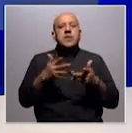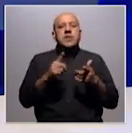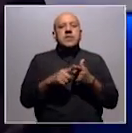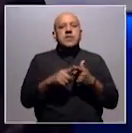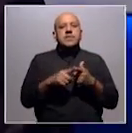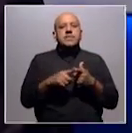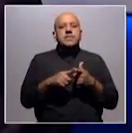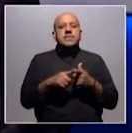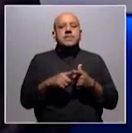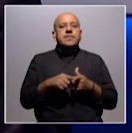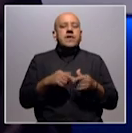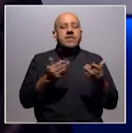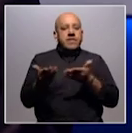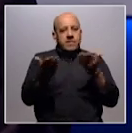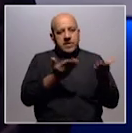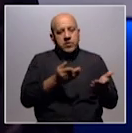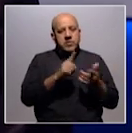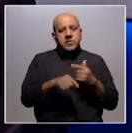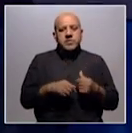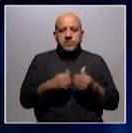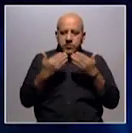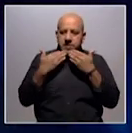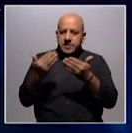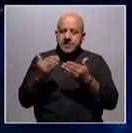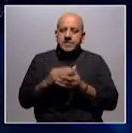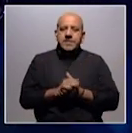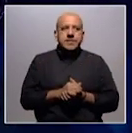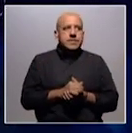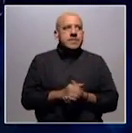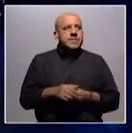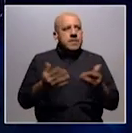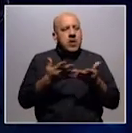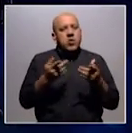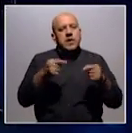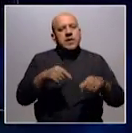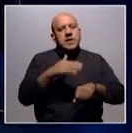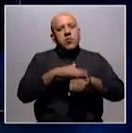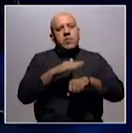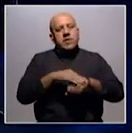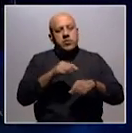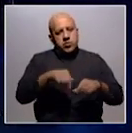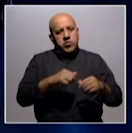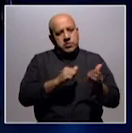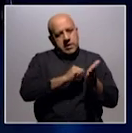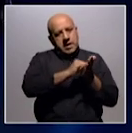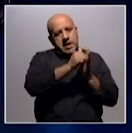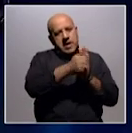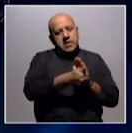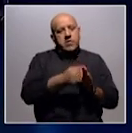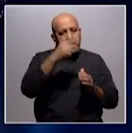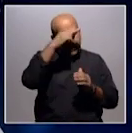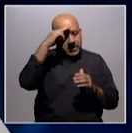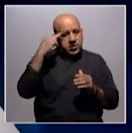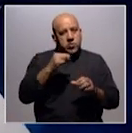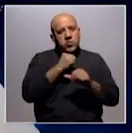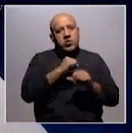jose bienvenido a informe capital muchas gracias por la invitación en este momento del año sobre el verano podríamos